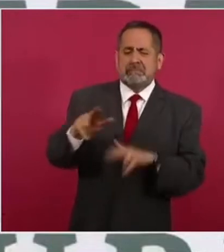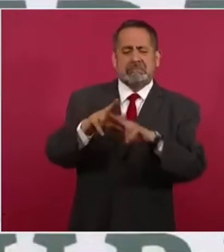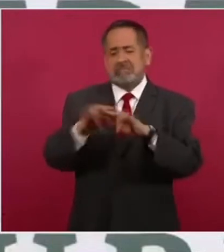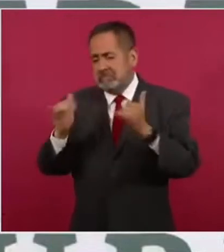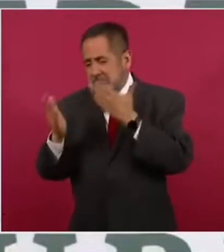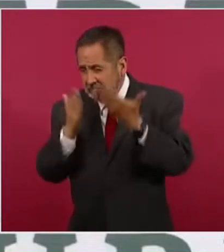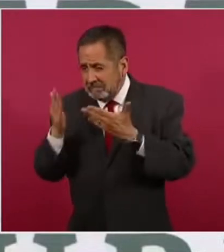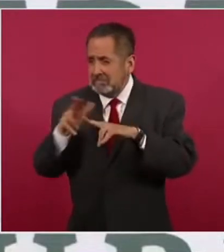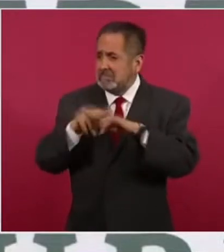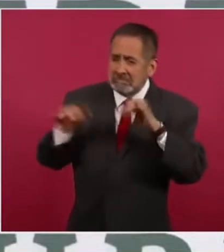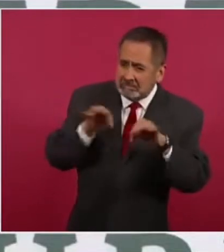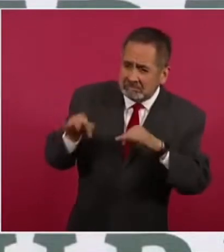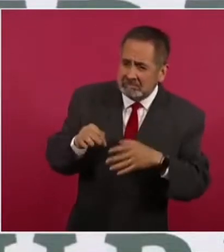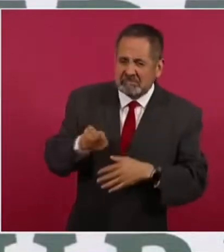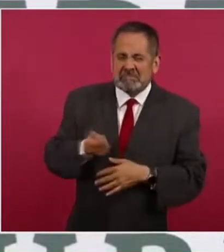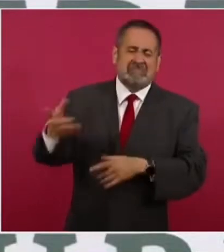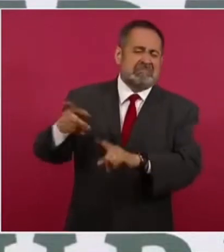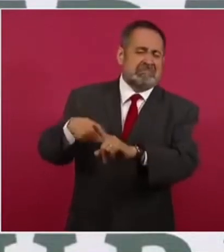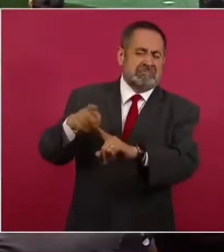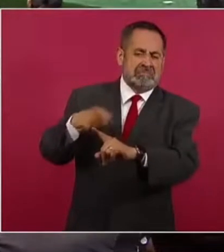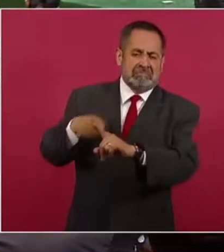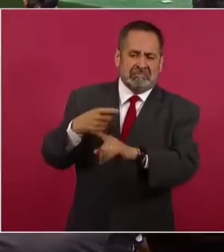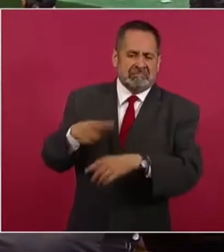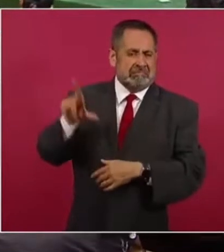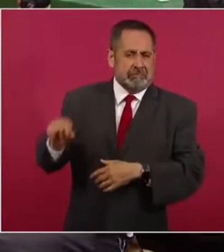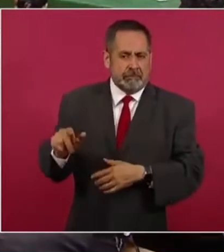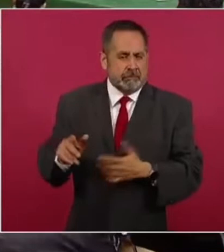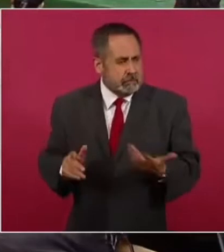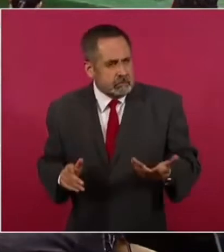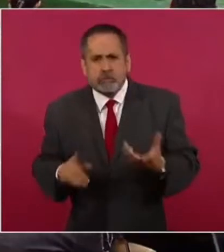programa para atenderlos.